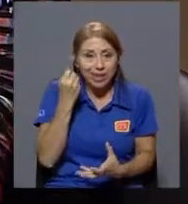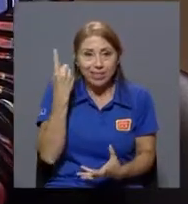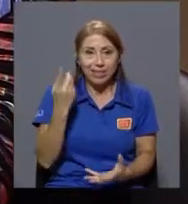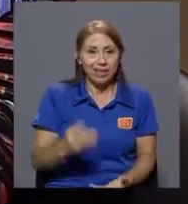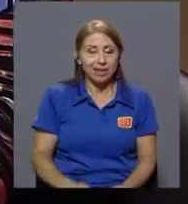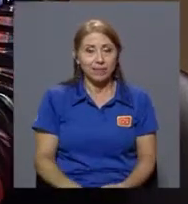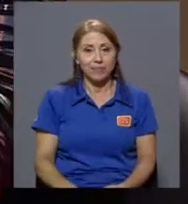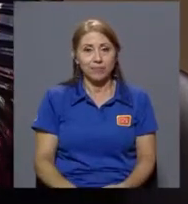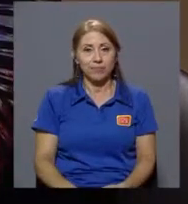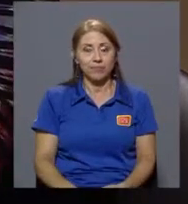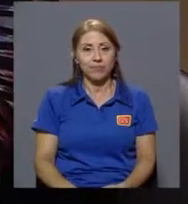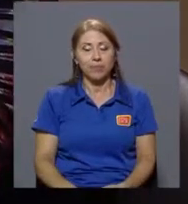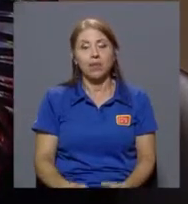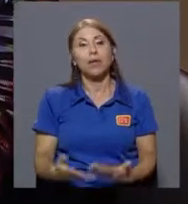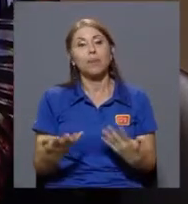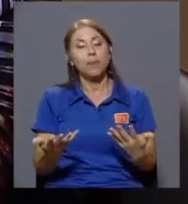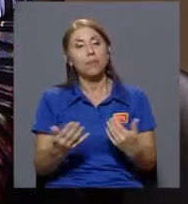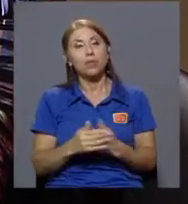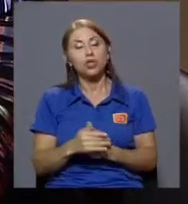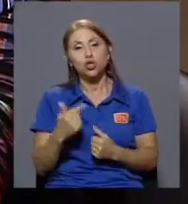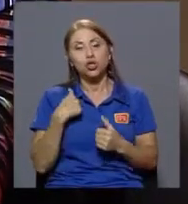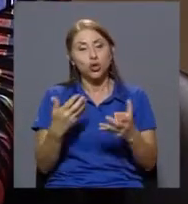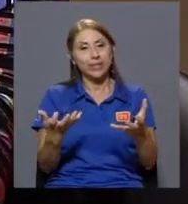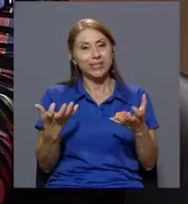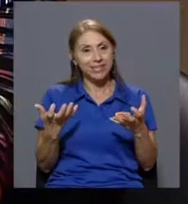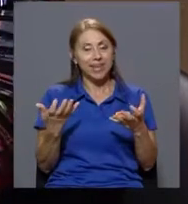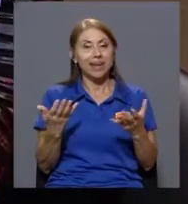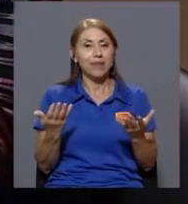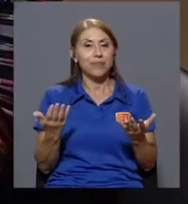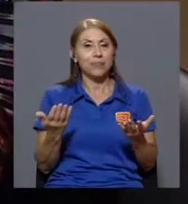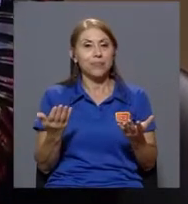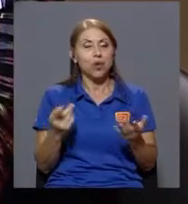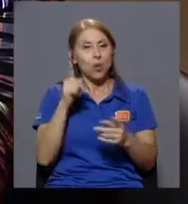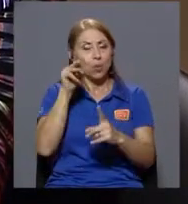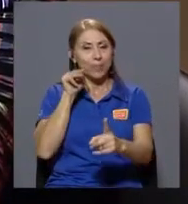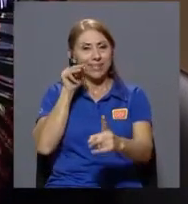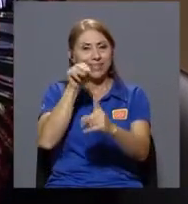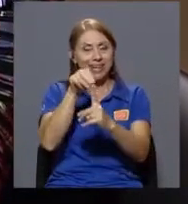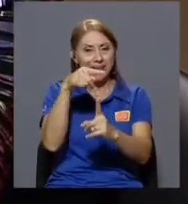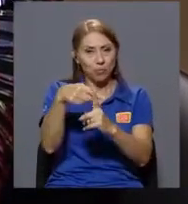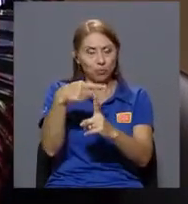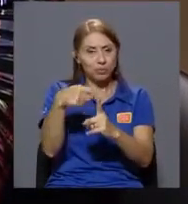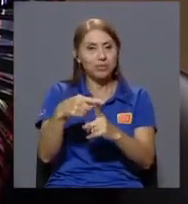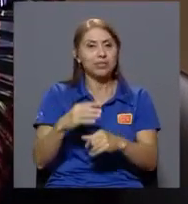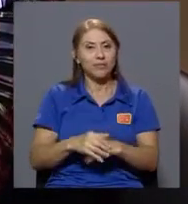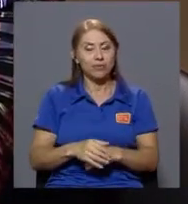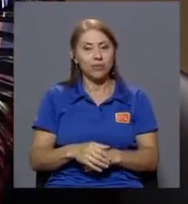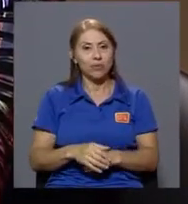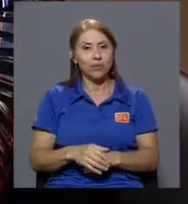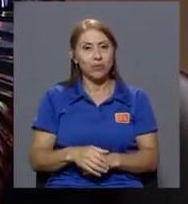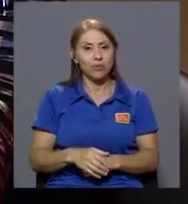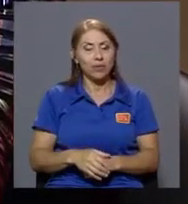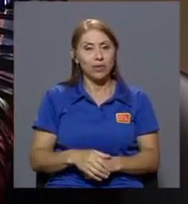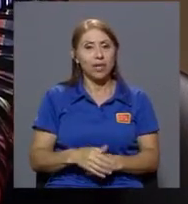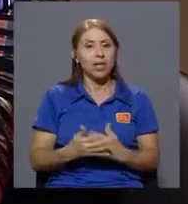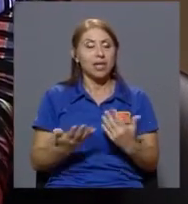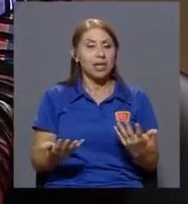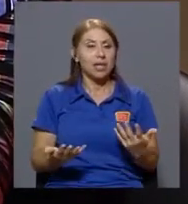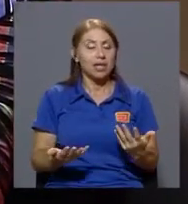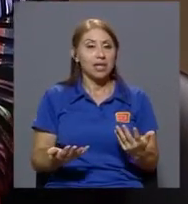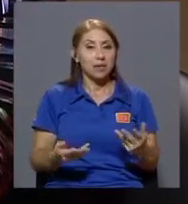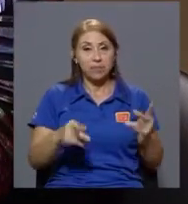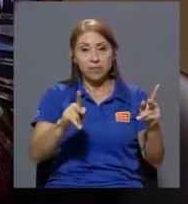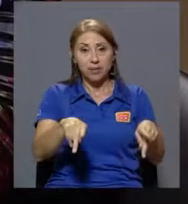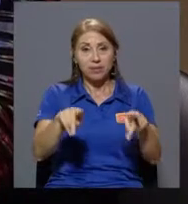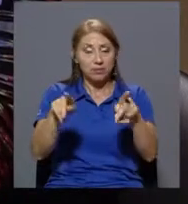Vamos a ver, yo sí quisiera tal vez tener un mensaje positivo en esto y que efectivamente quienes